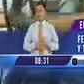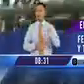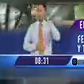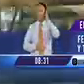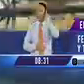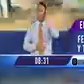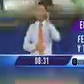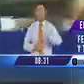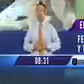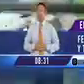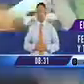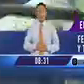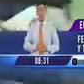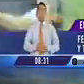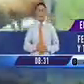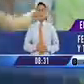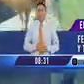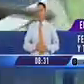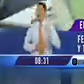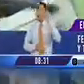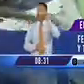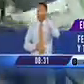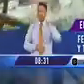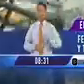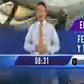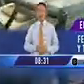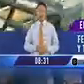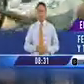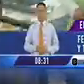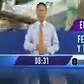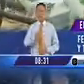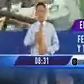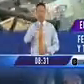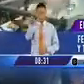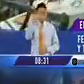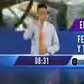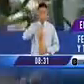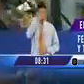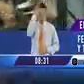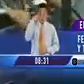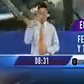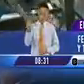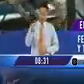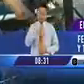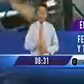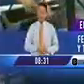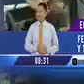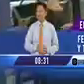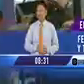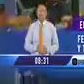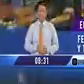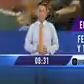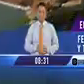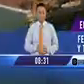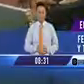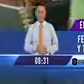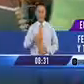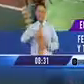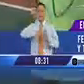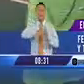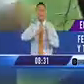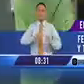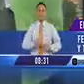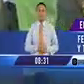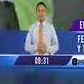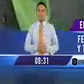cordialmente invitado. Venga a servirse aquí en la Plaza Cívica, Robertito, venga. Muy bien, Robert, amigos, miren, entonces por este sector tenemos los cuyes.